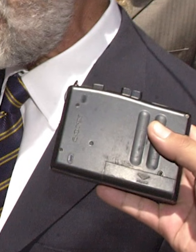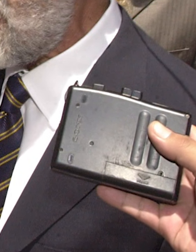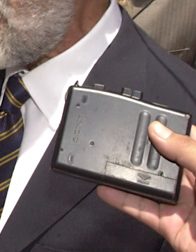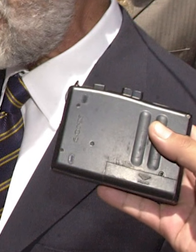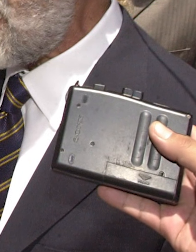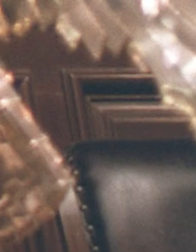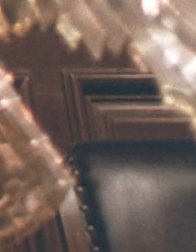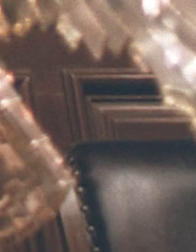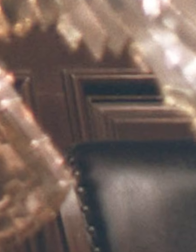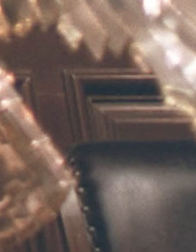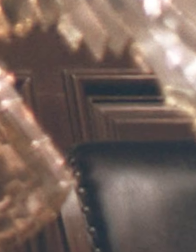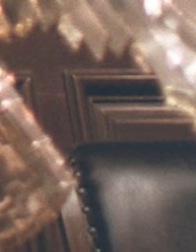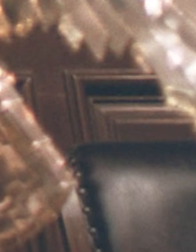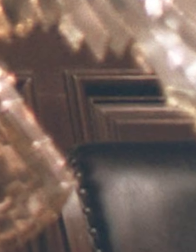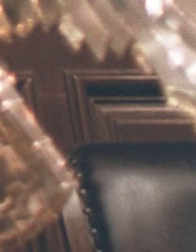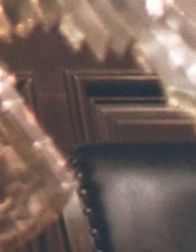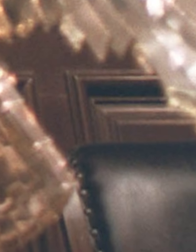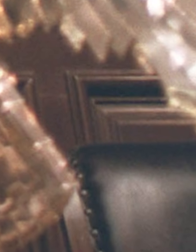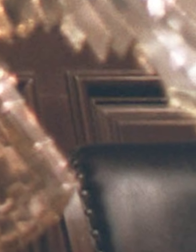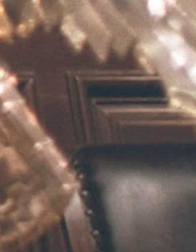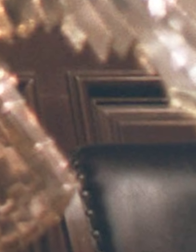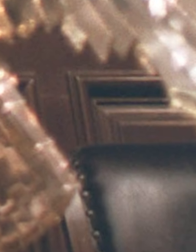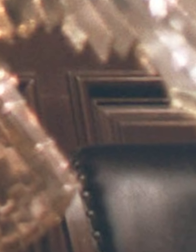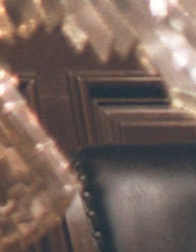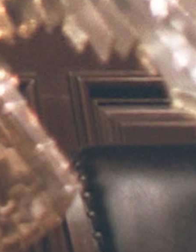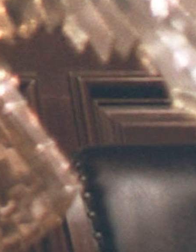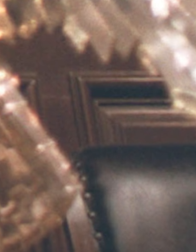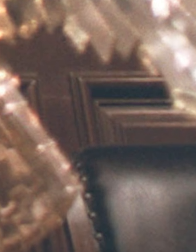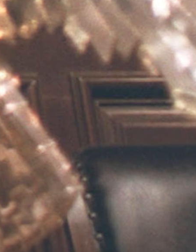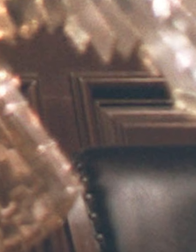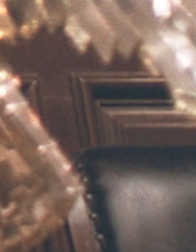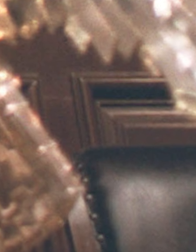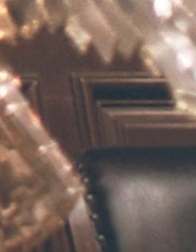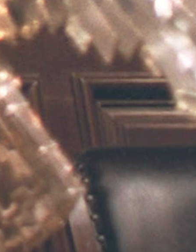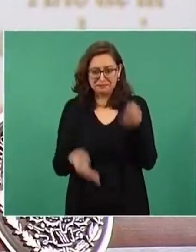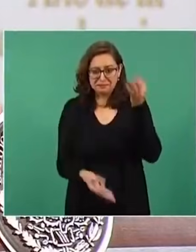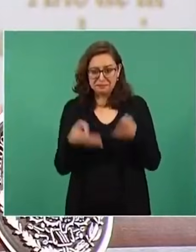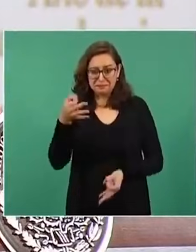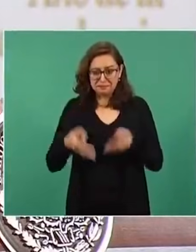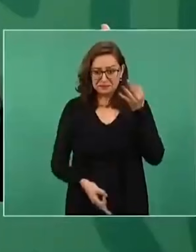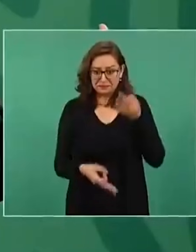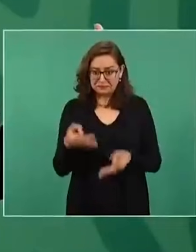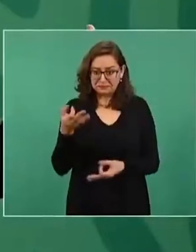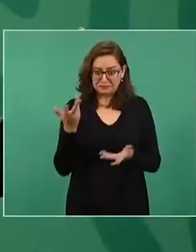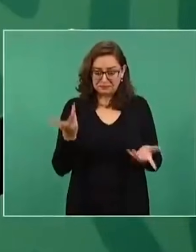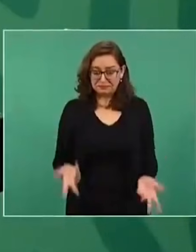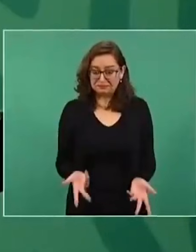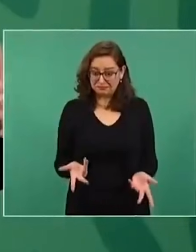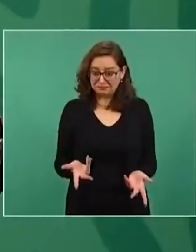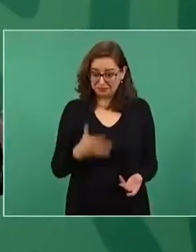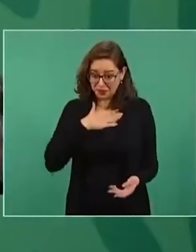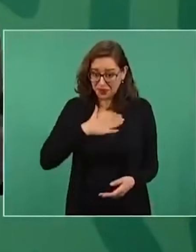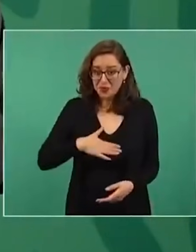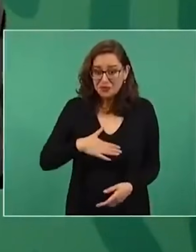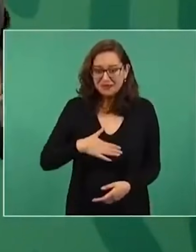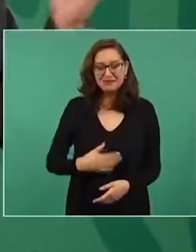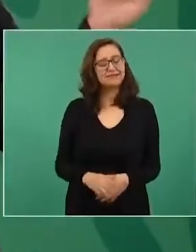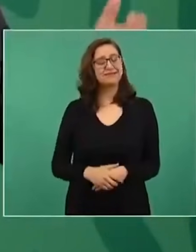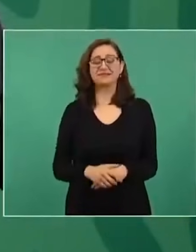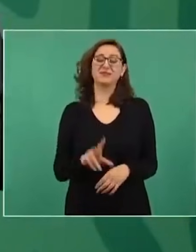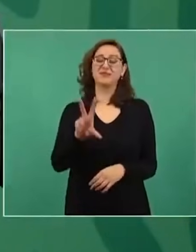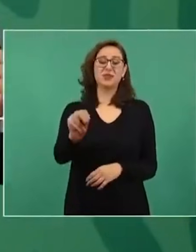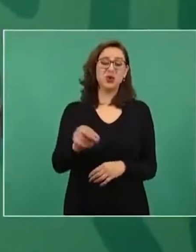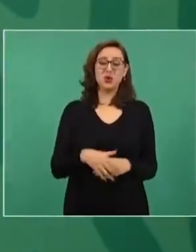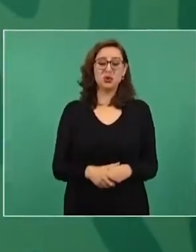haciendo de las instituciones y del futuro que les está negando a los jóvenes. Este lunes 18 de octubre, el presidente Andrés Manuel